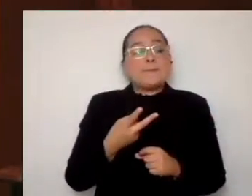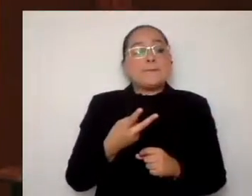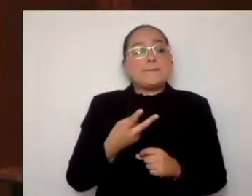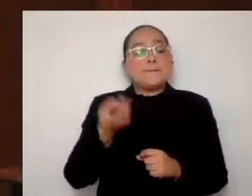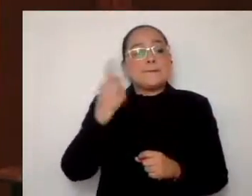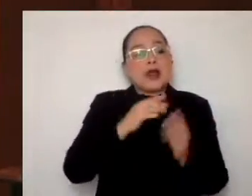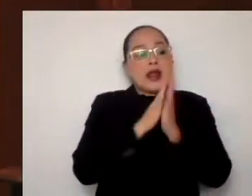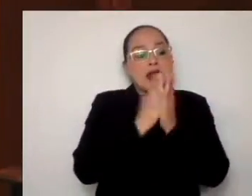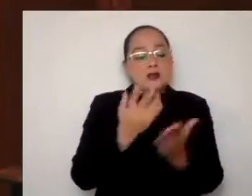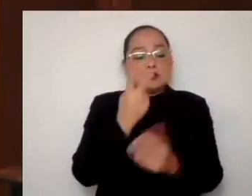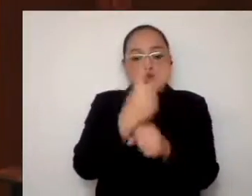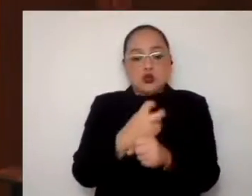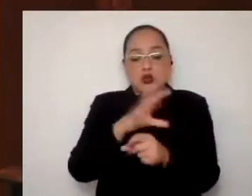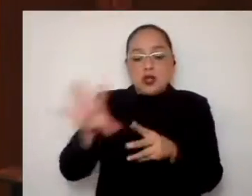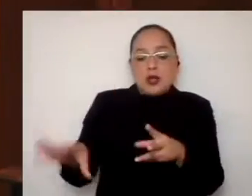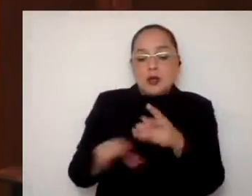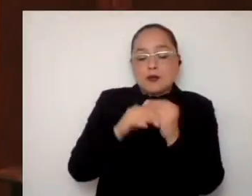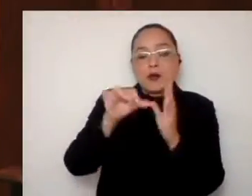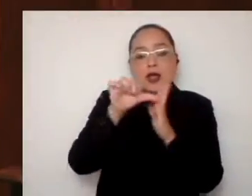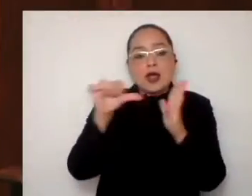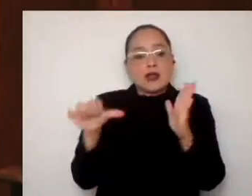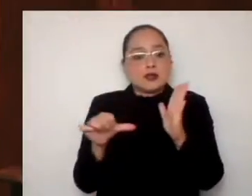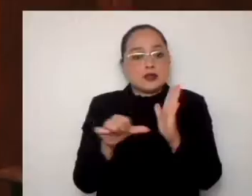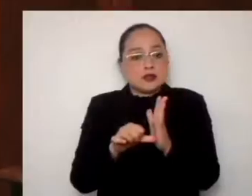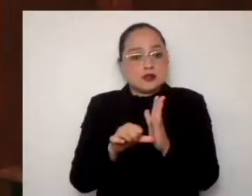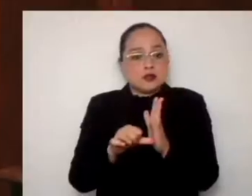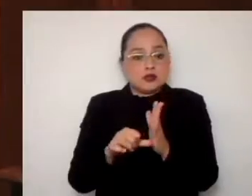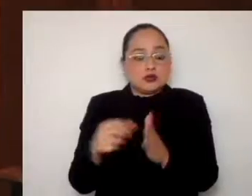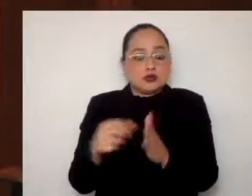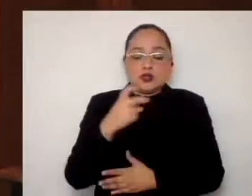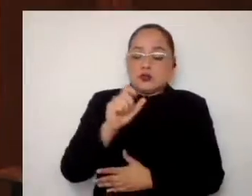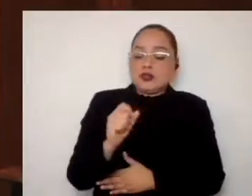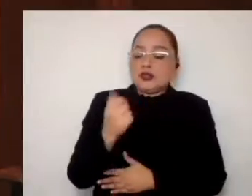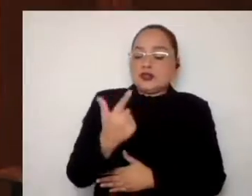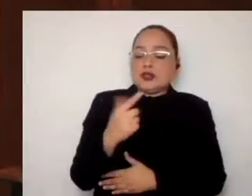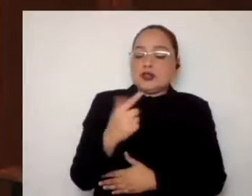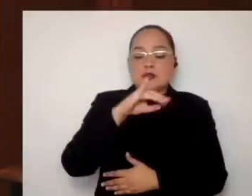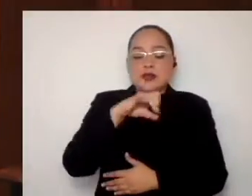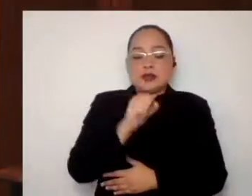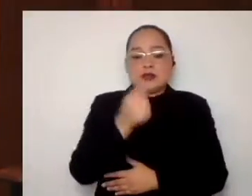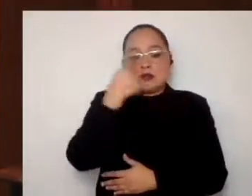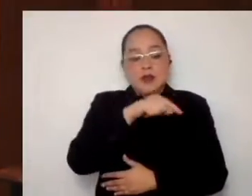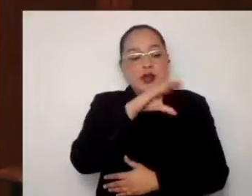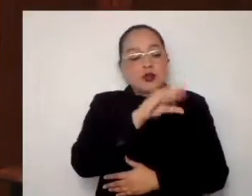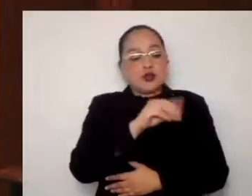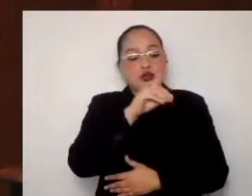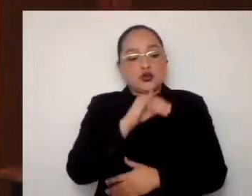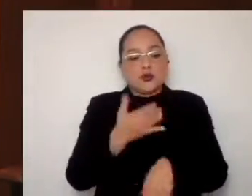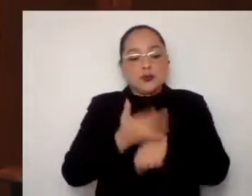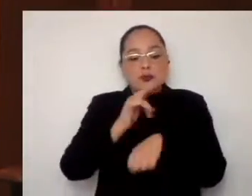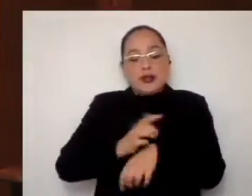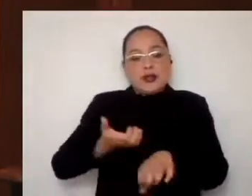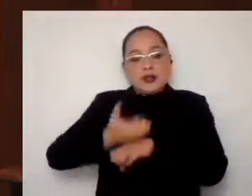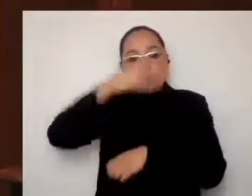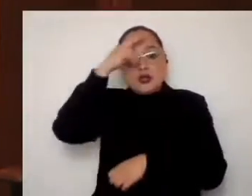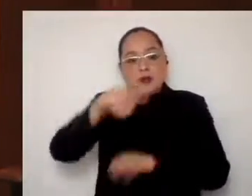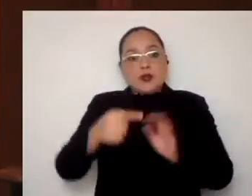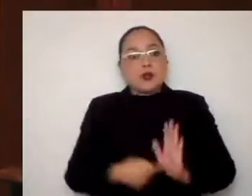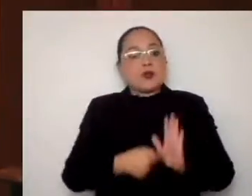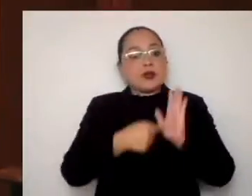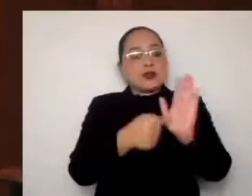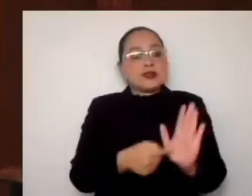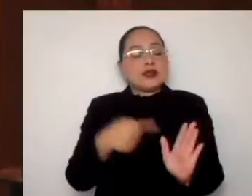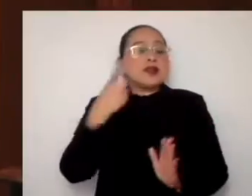libro segundo y se adiciona el artículo 227 bis al Código Penal del Estado de México, presentada por